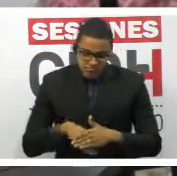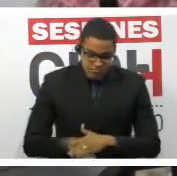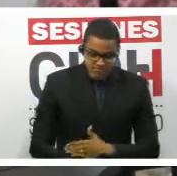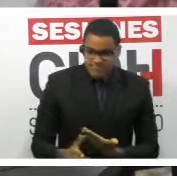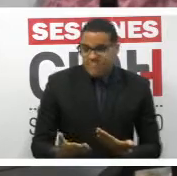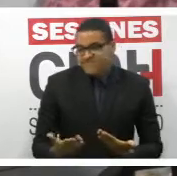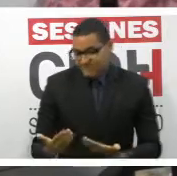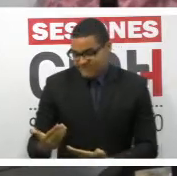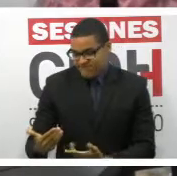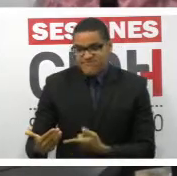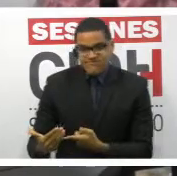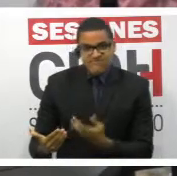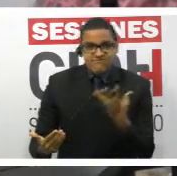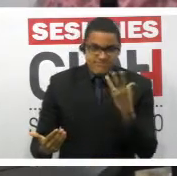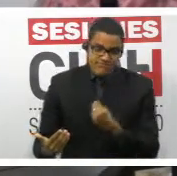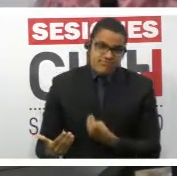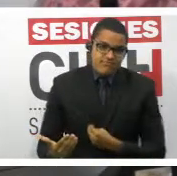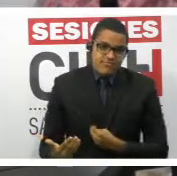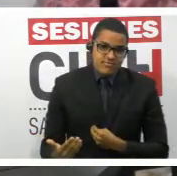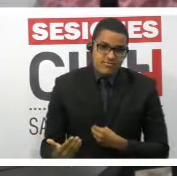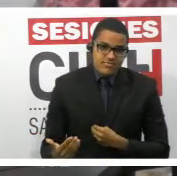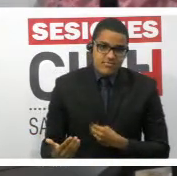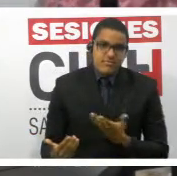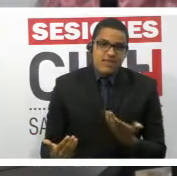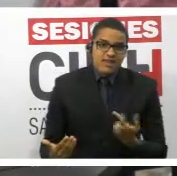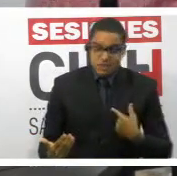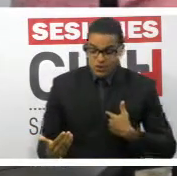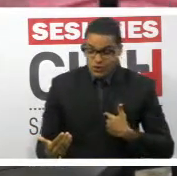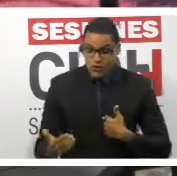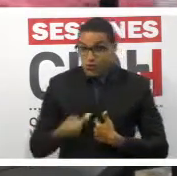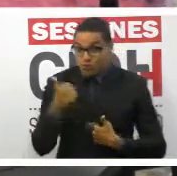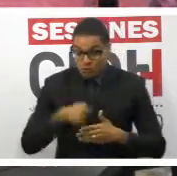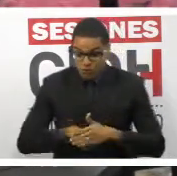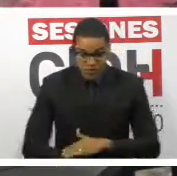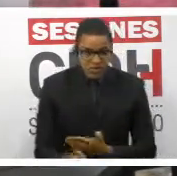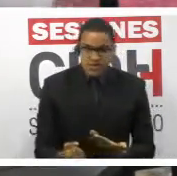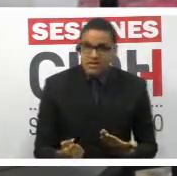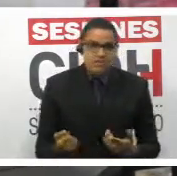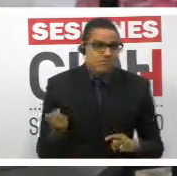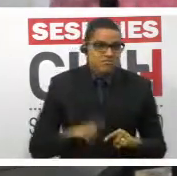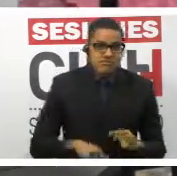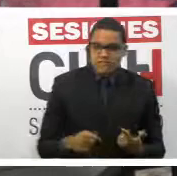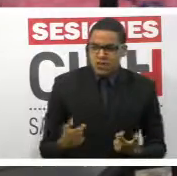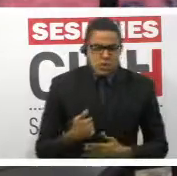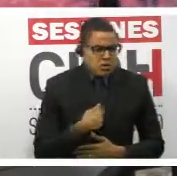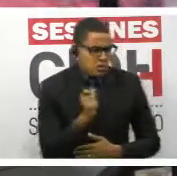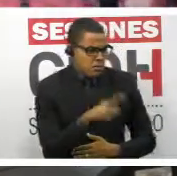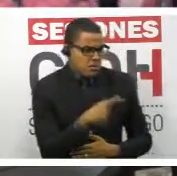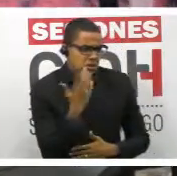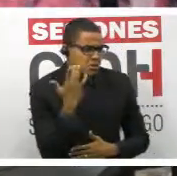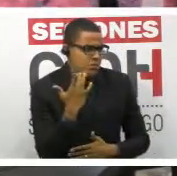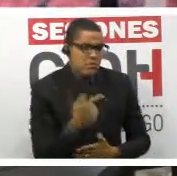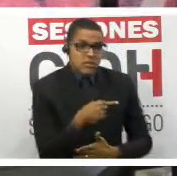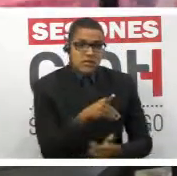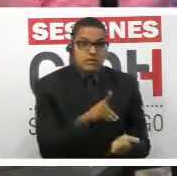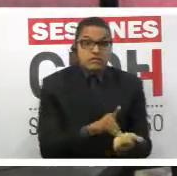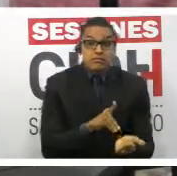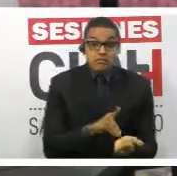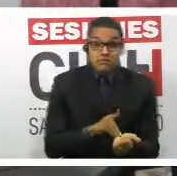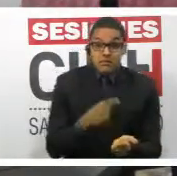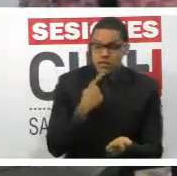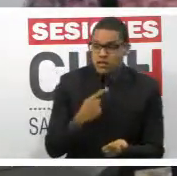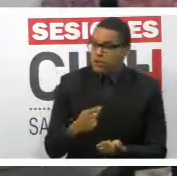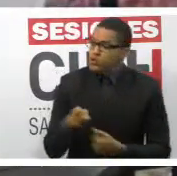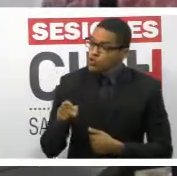muy lindo y todo pero fíjate que ya no voy a tener más niños y yo le pronto pero porque dice porque el médico me dijo tú tienes que